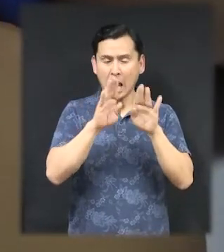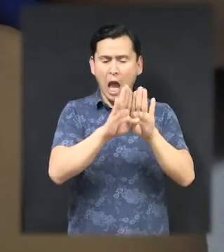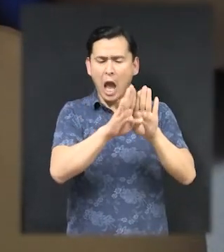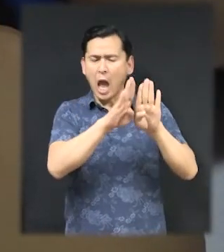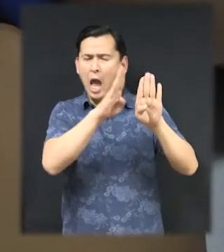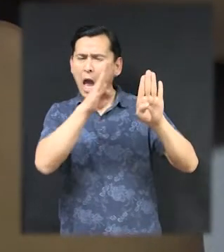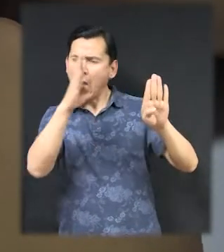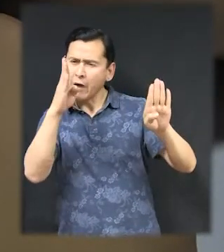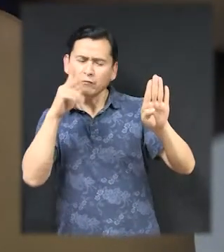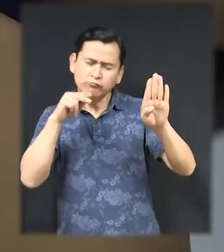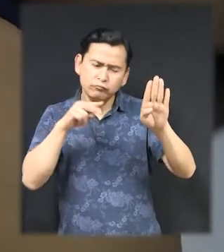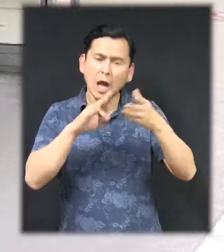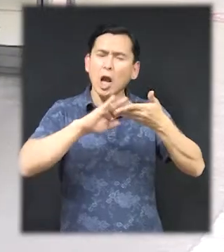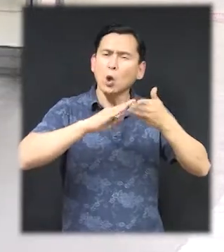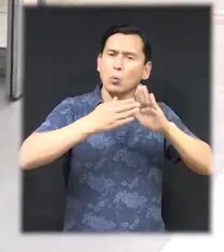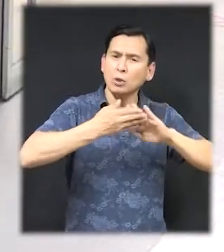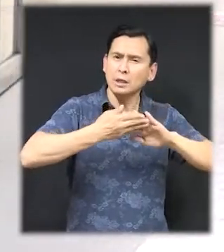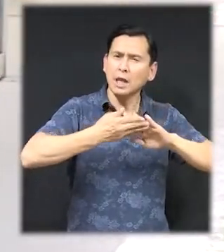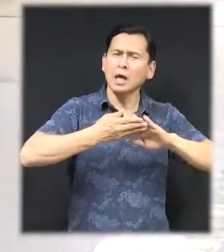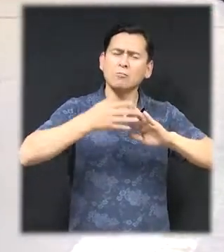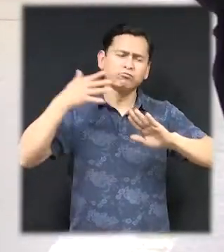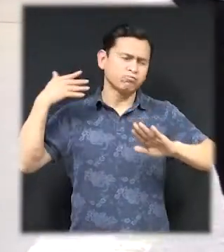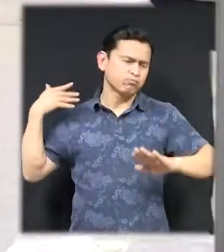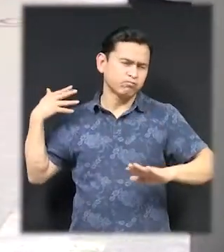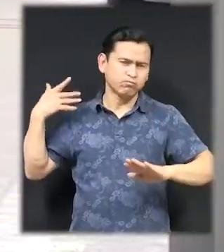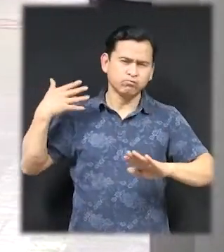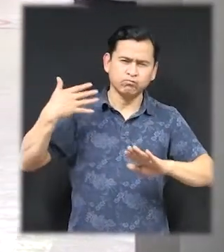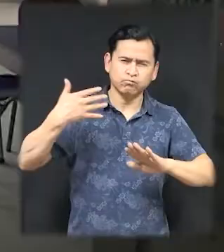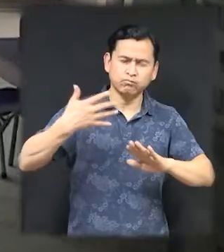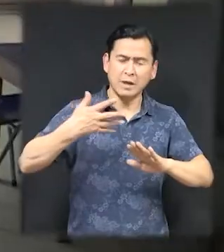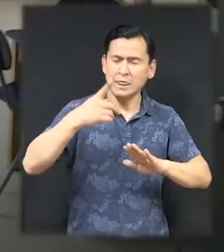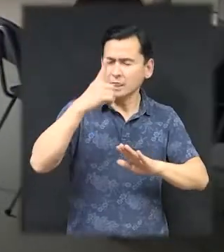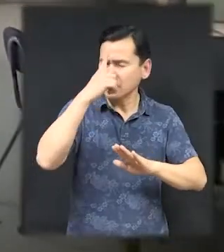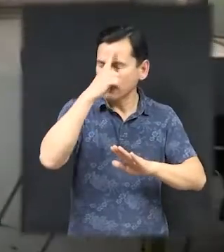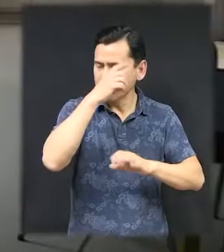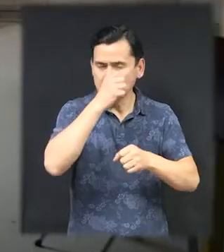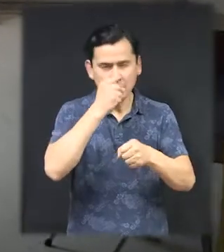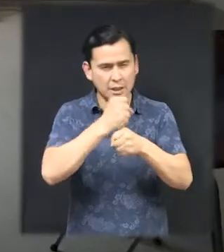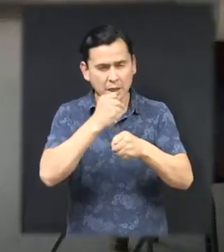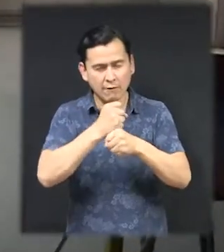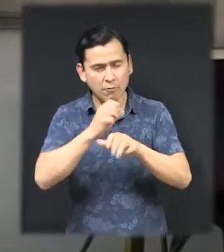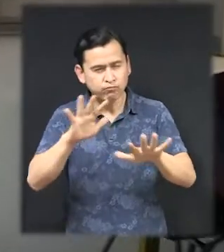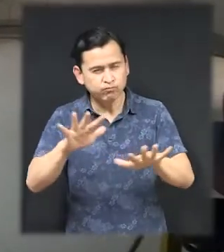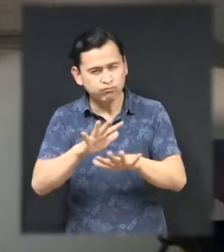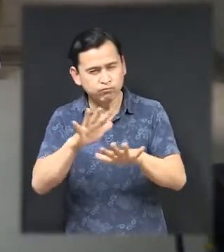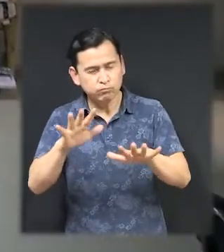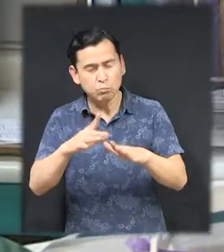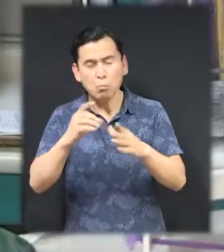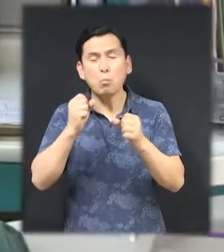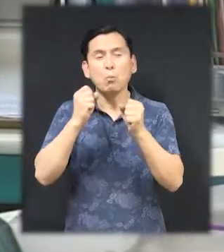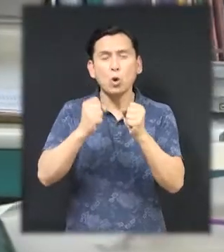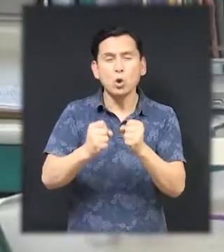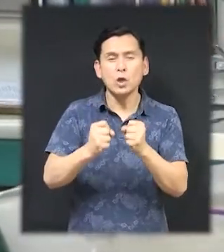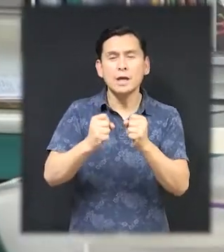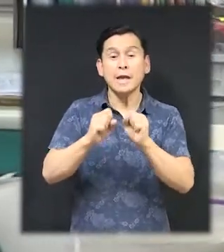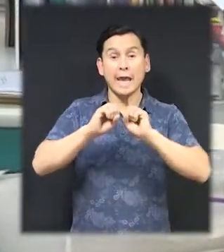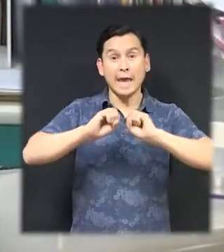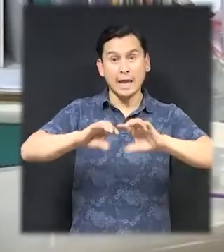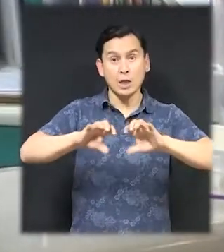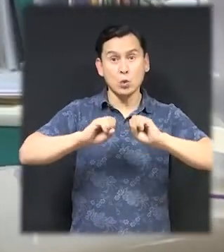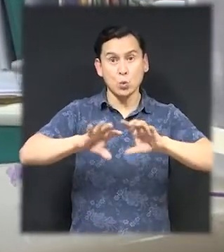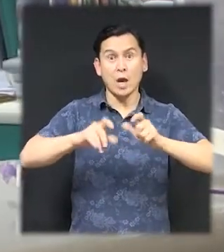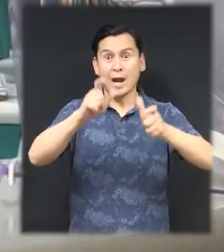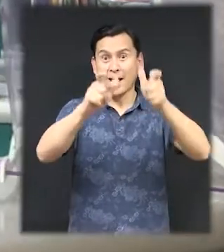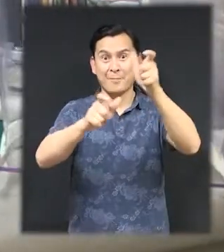de poder aprender a hacer este acompañamiento. Sin embargo, el COVID nos obliga a cerrar